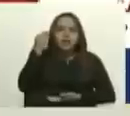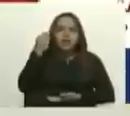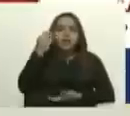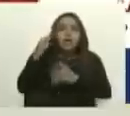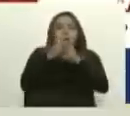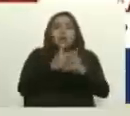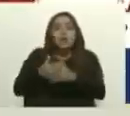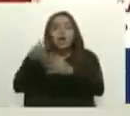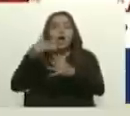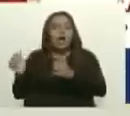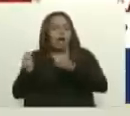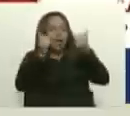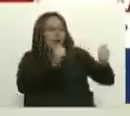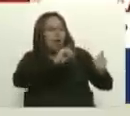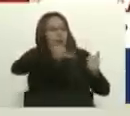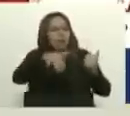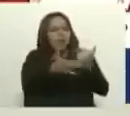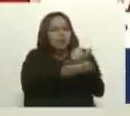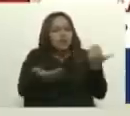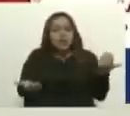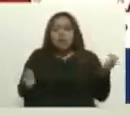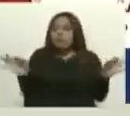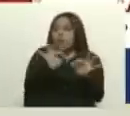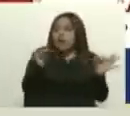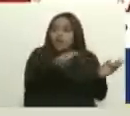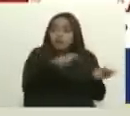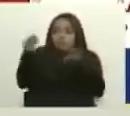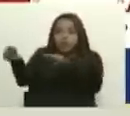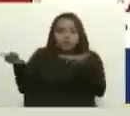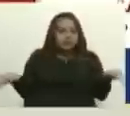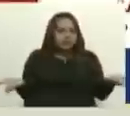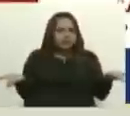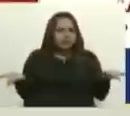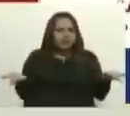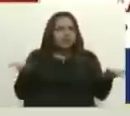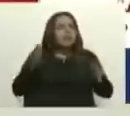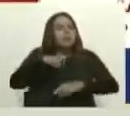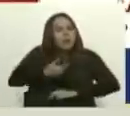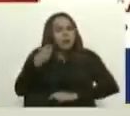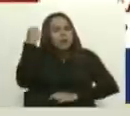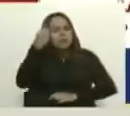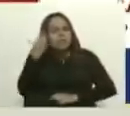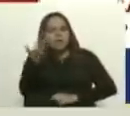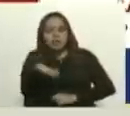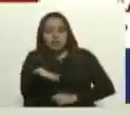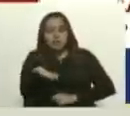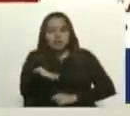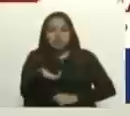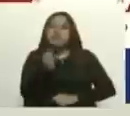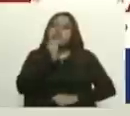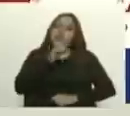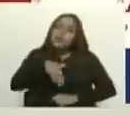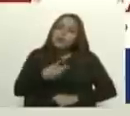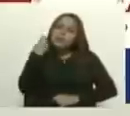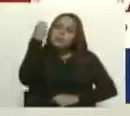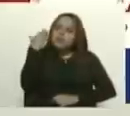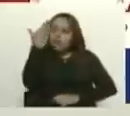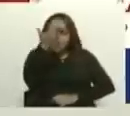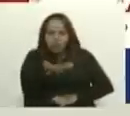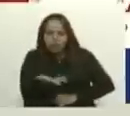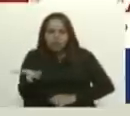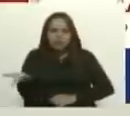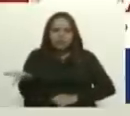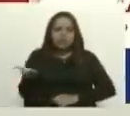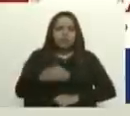un mamarracho como Juan Guaidó a cambio de nada? O sea, ¿quién puede pensar eso? ¿Quién podía pensar eso en